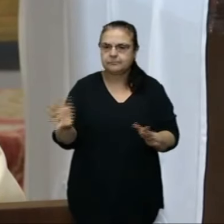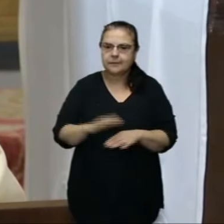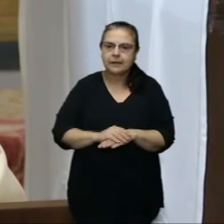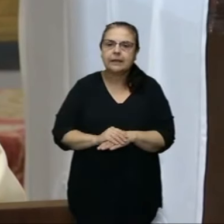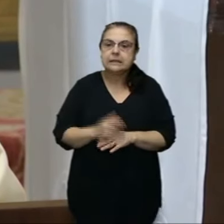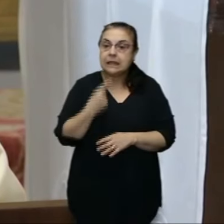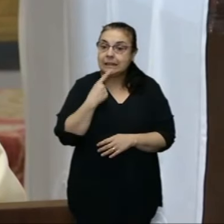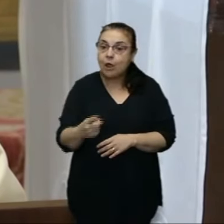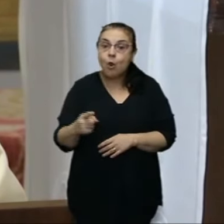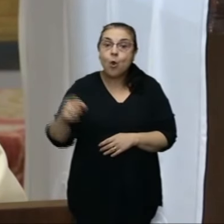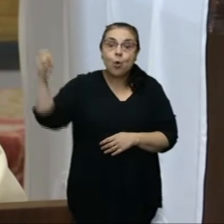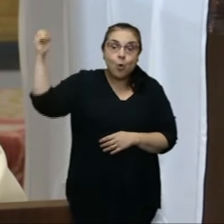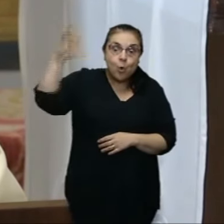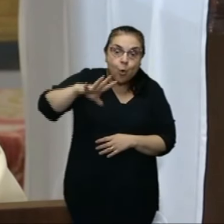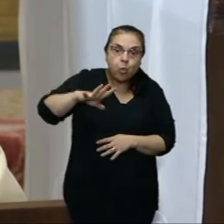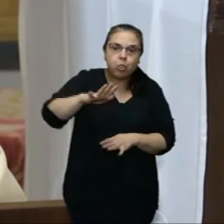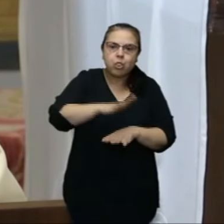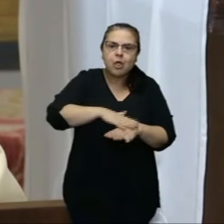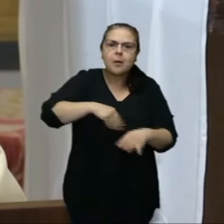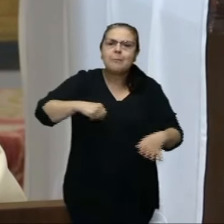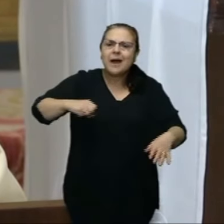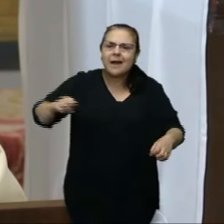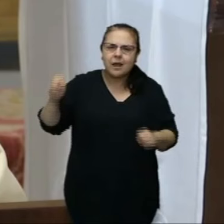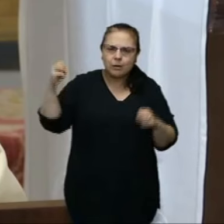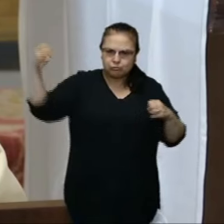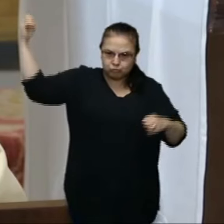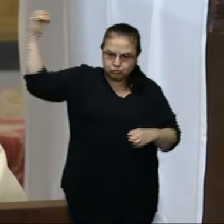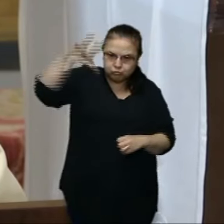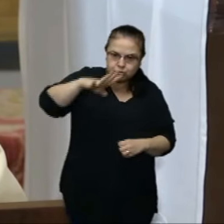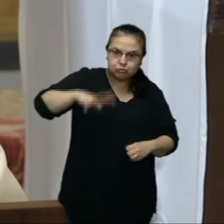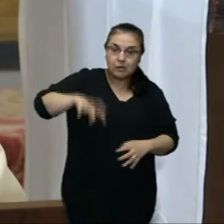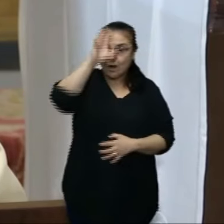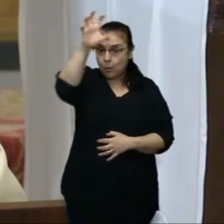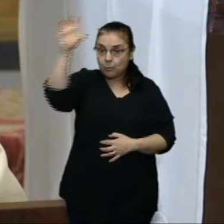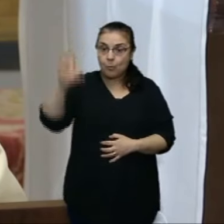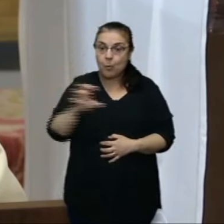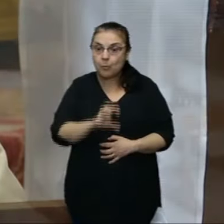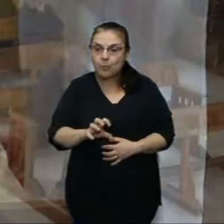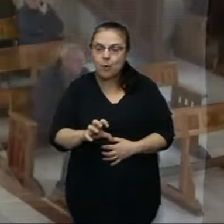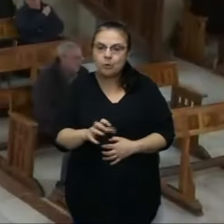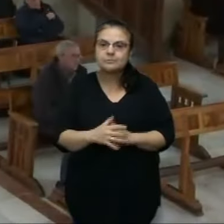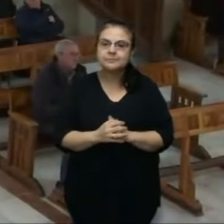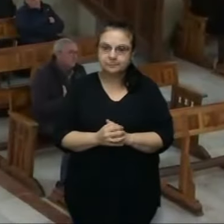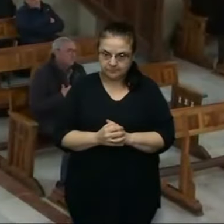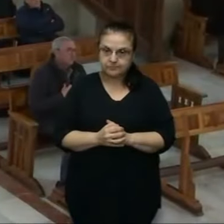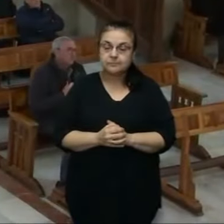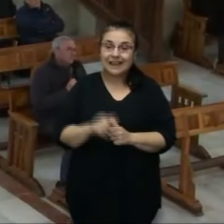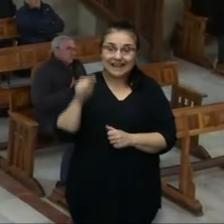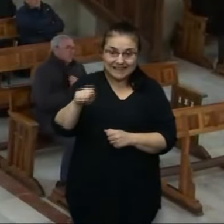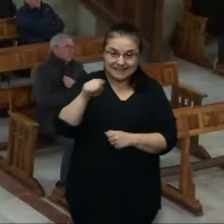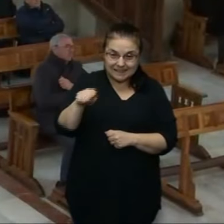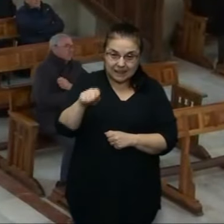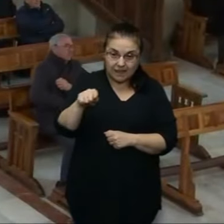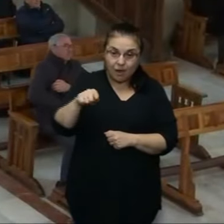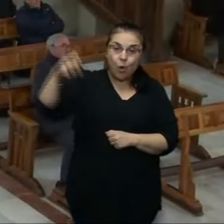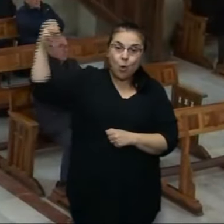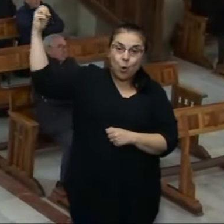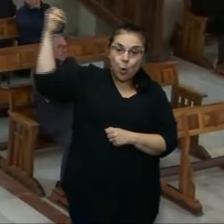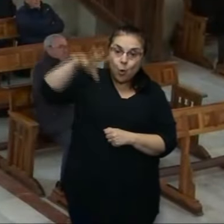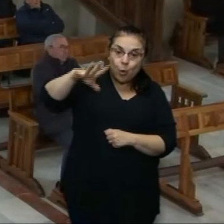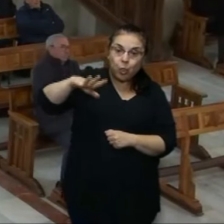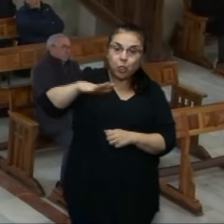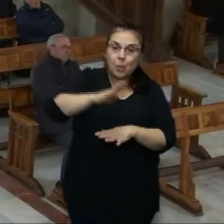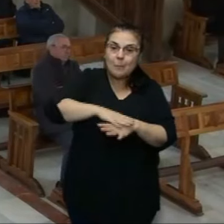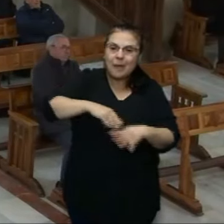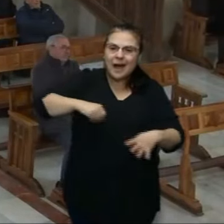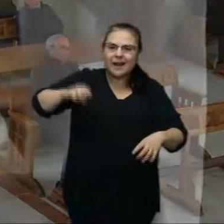luz para alumbrar a las naciones. Este que ha venido es luz para alumbrar a las